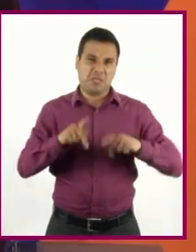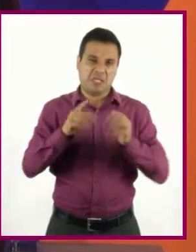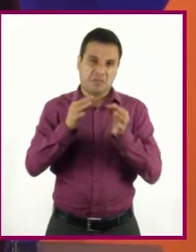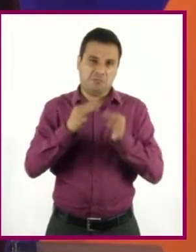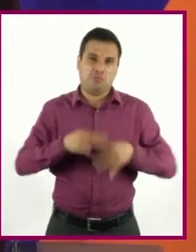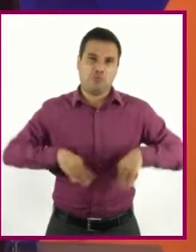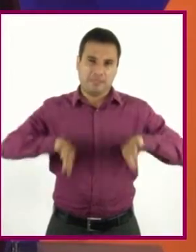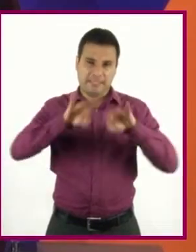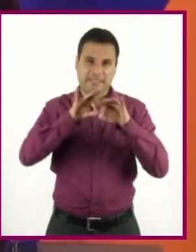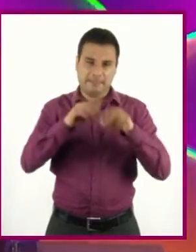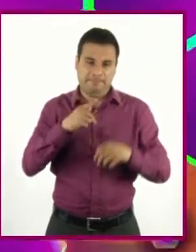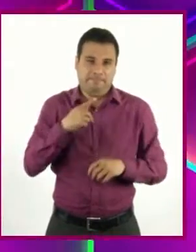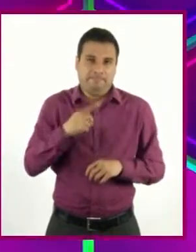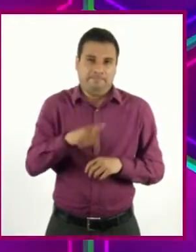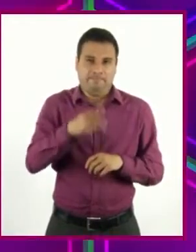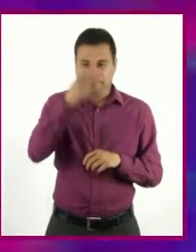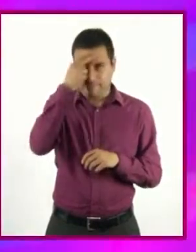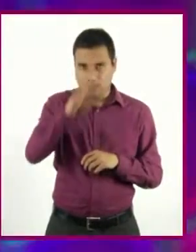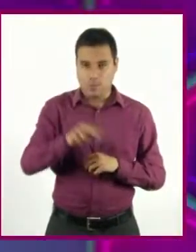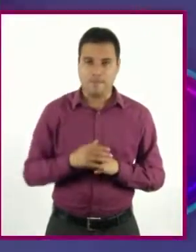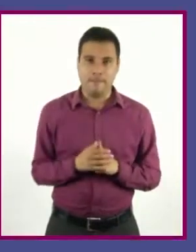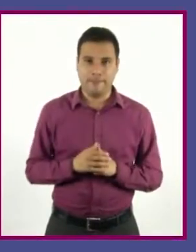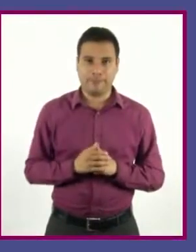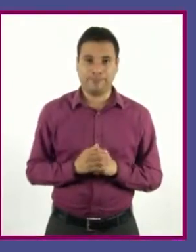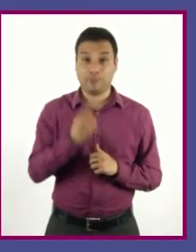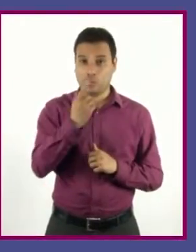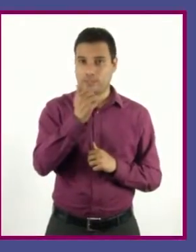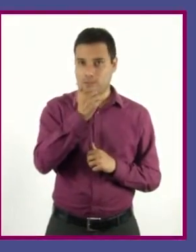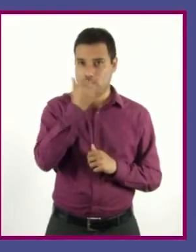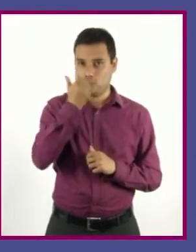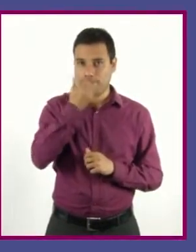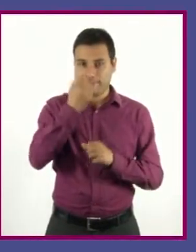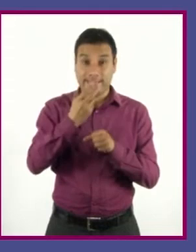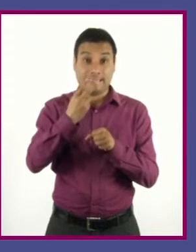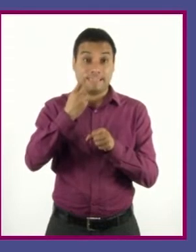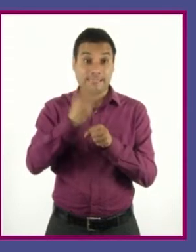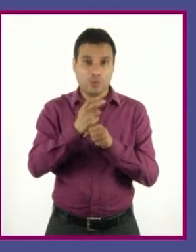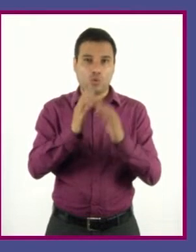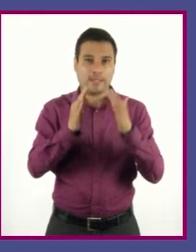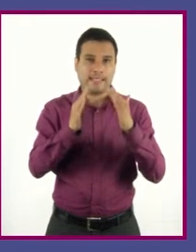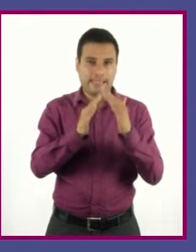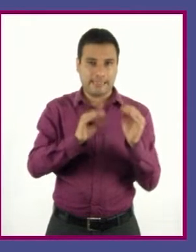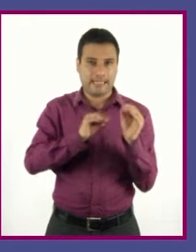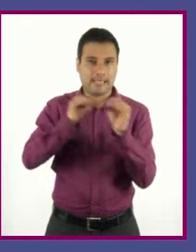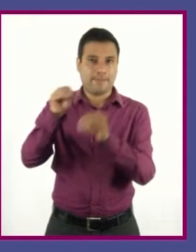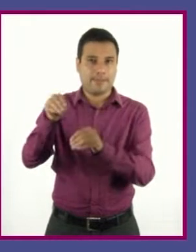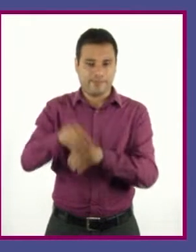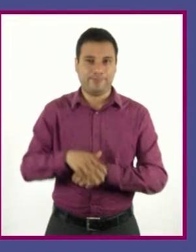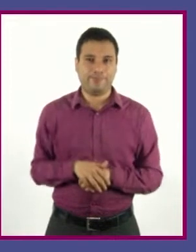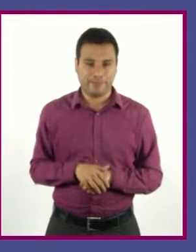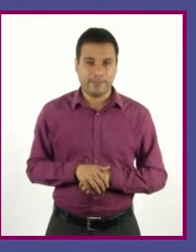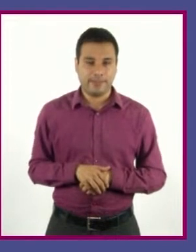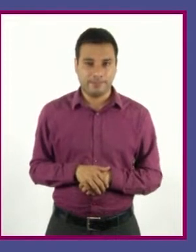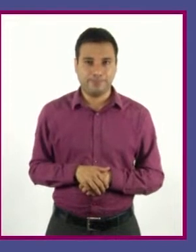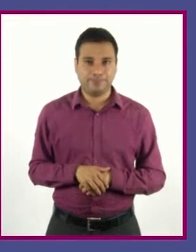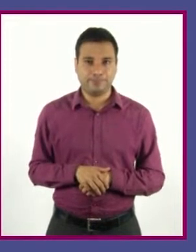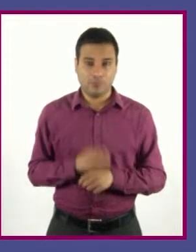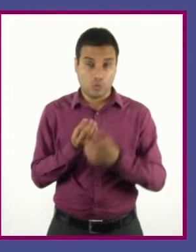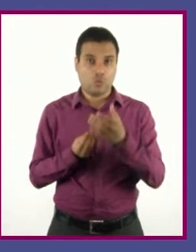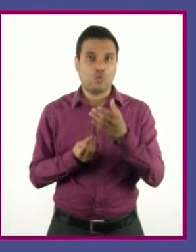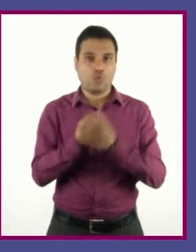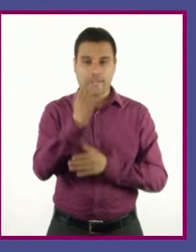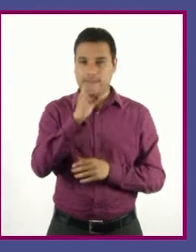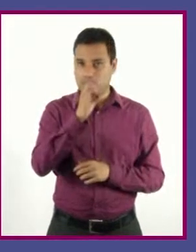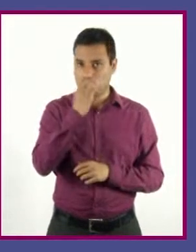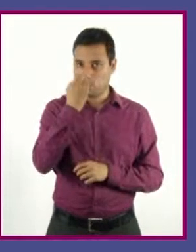la vida de nuestro país. Un alumno de segundo grado se cambió de casa y se tuvo que incorporar a una nueva